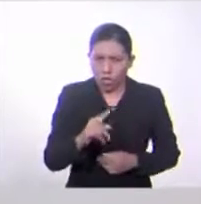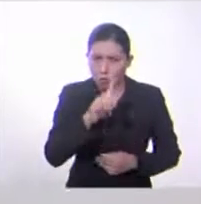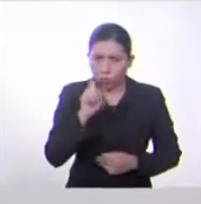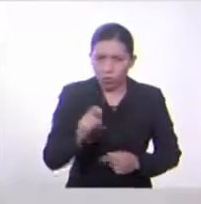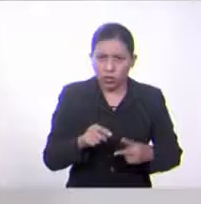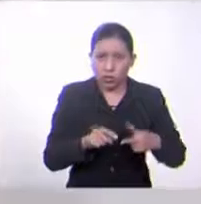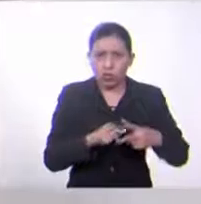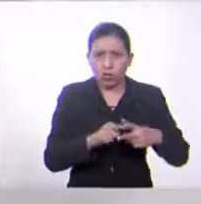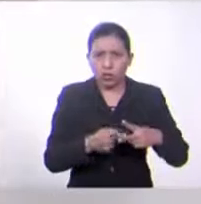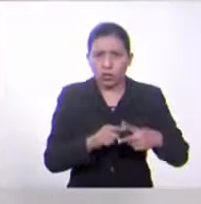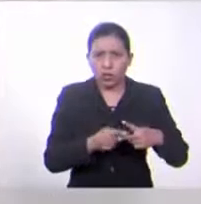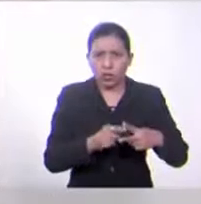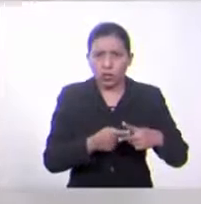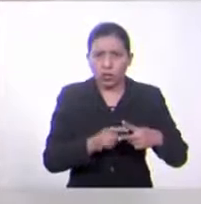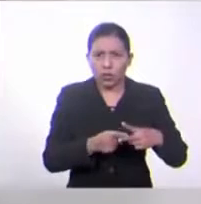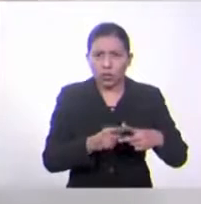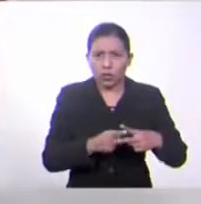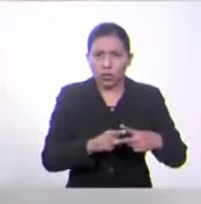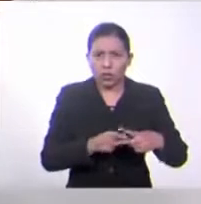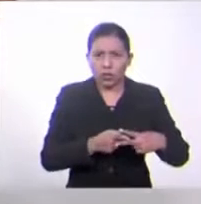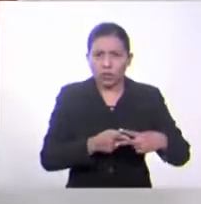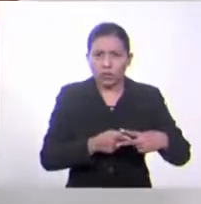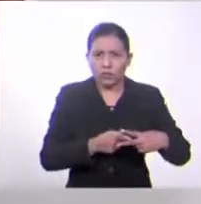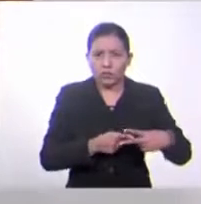decir este.